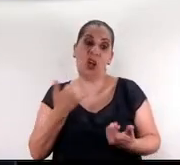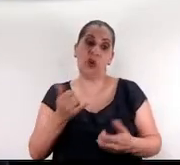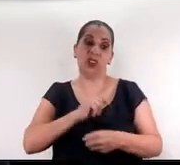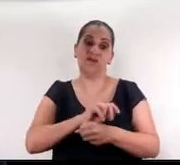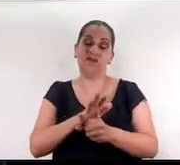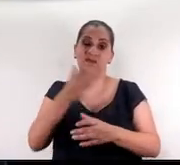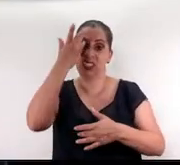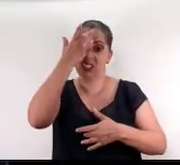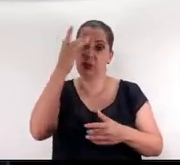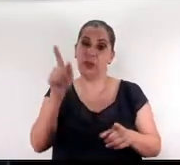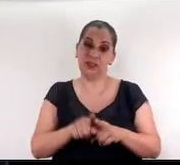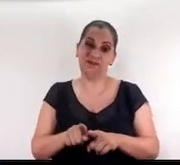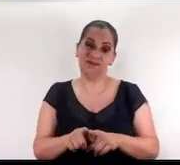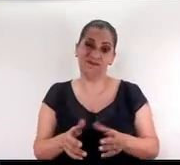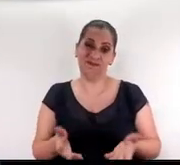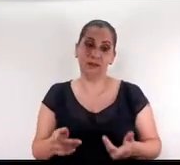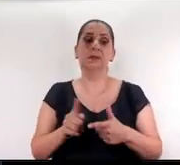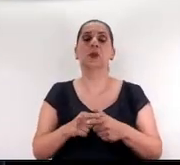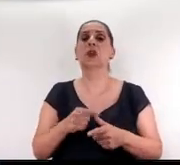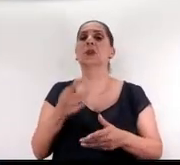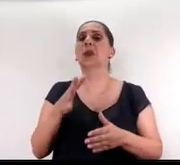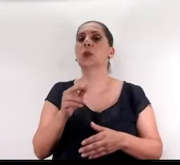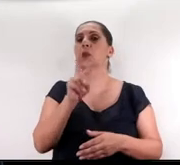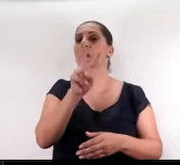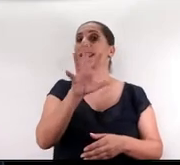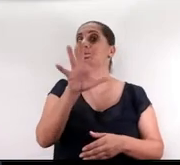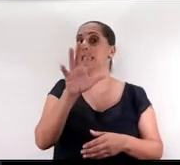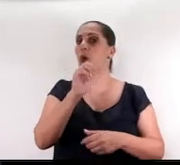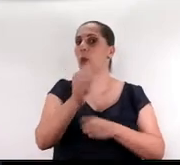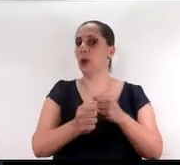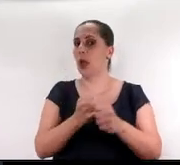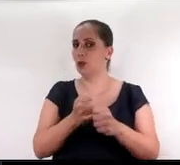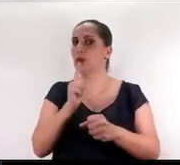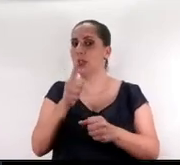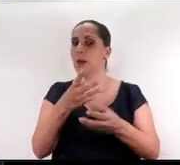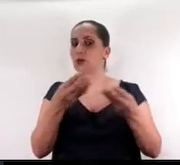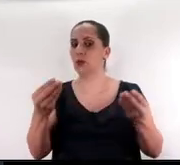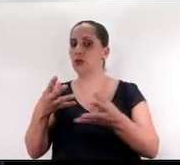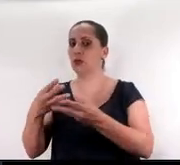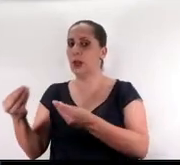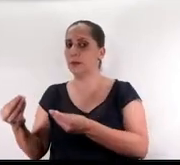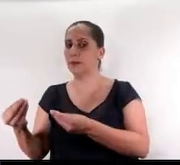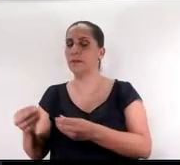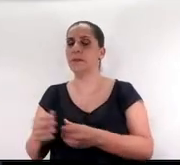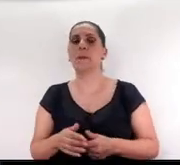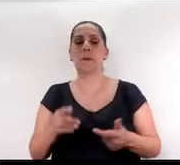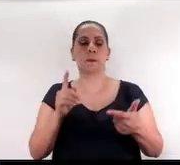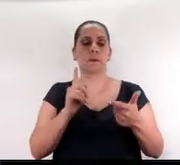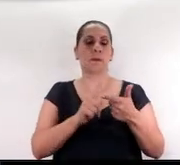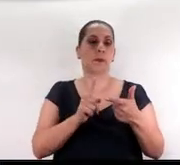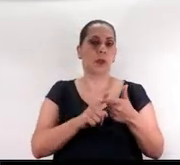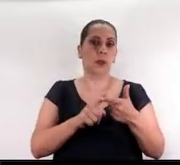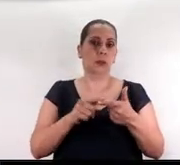pandemia. Entonces, queda 25 por año, primero. En segundo lugar, nosotros llevamos...